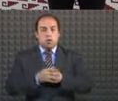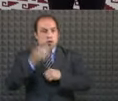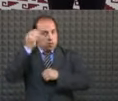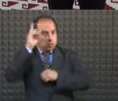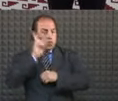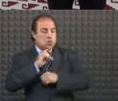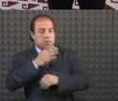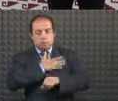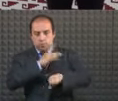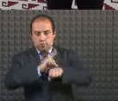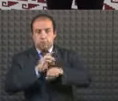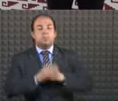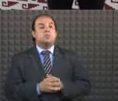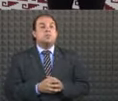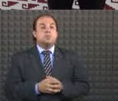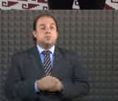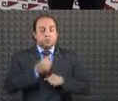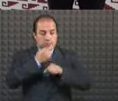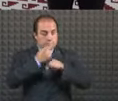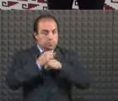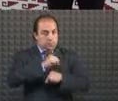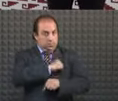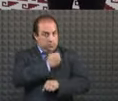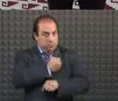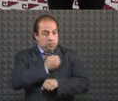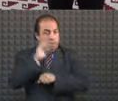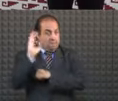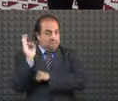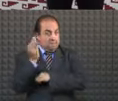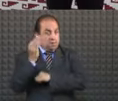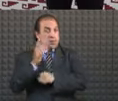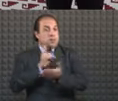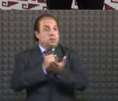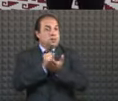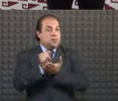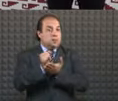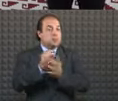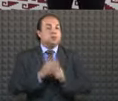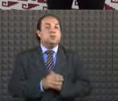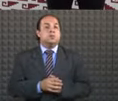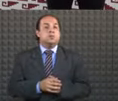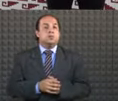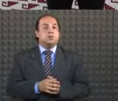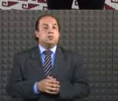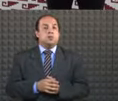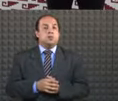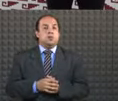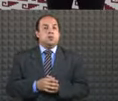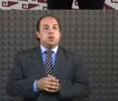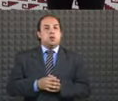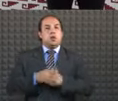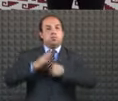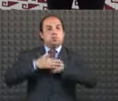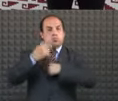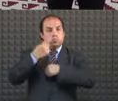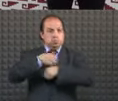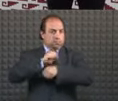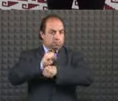Doctora, buenos días. Si la Secretaría de Salud Federal decidiera en estas 2 semanas,